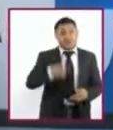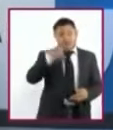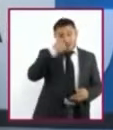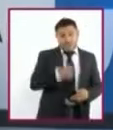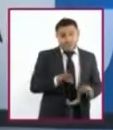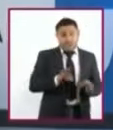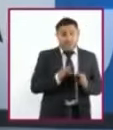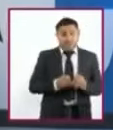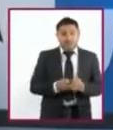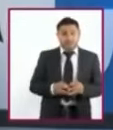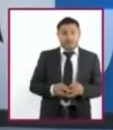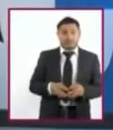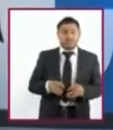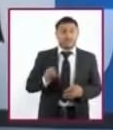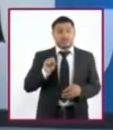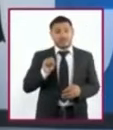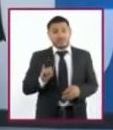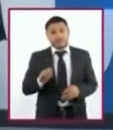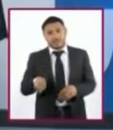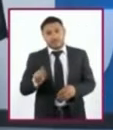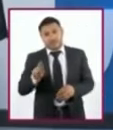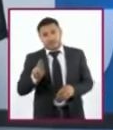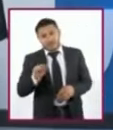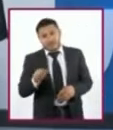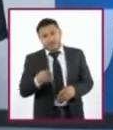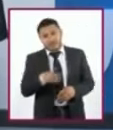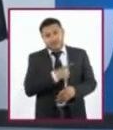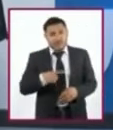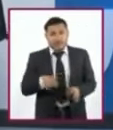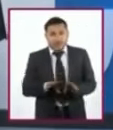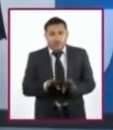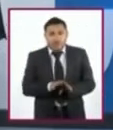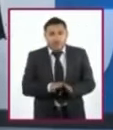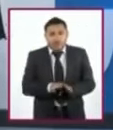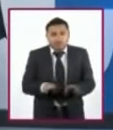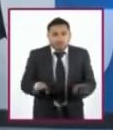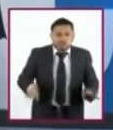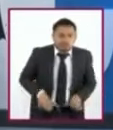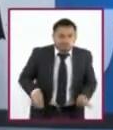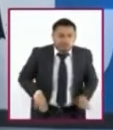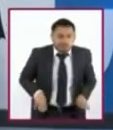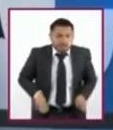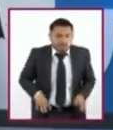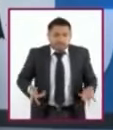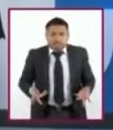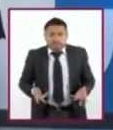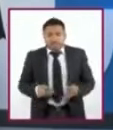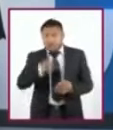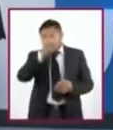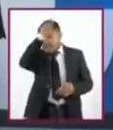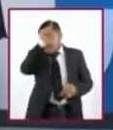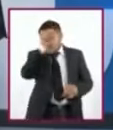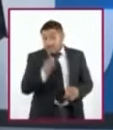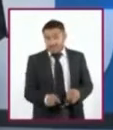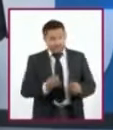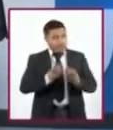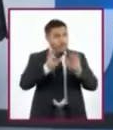una figura sea simétrica debe tener o conservar las siguientes propiedades a partir del eje de simetría.